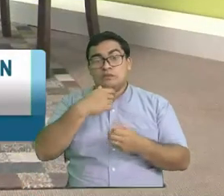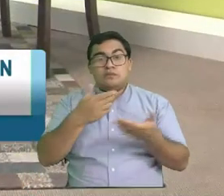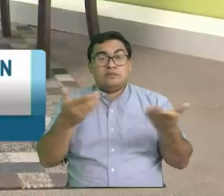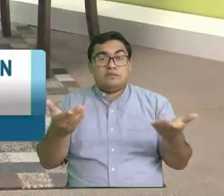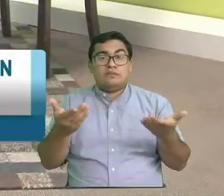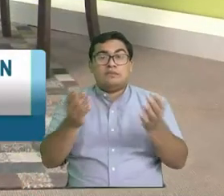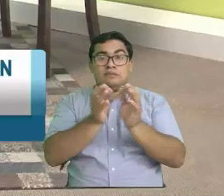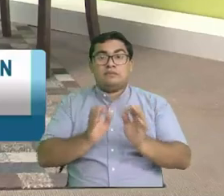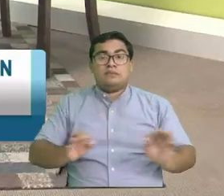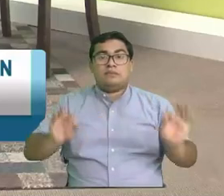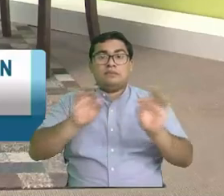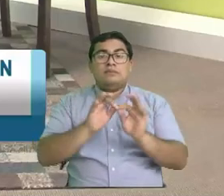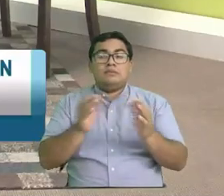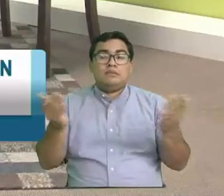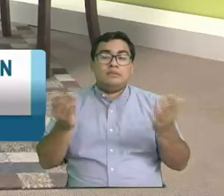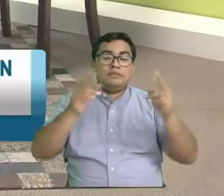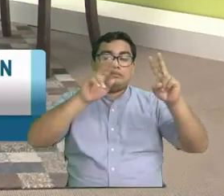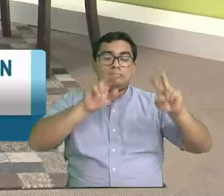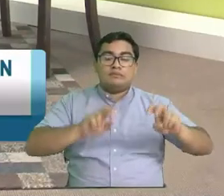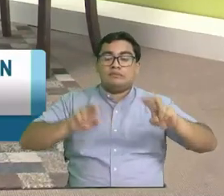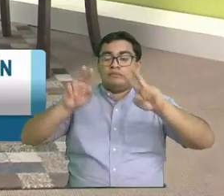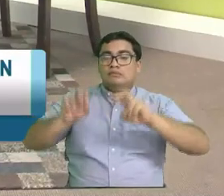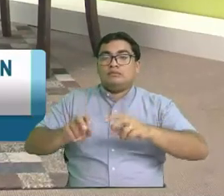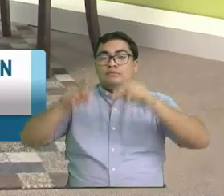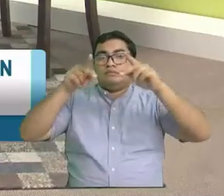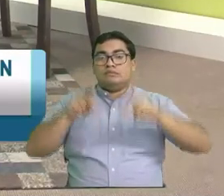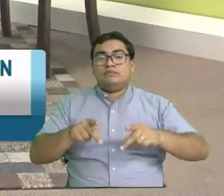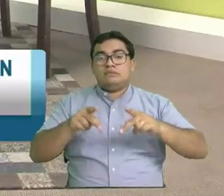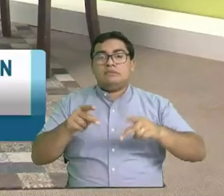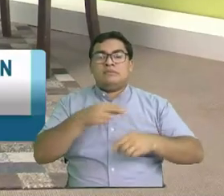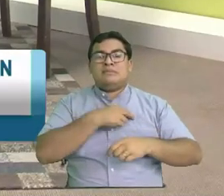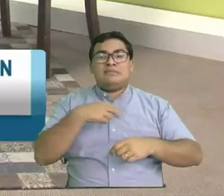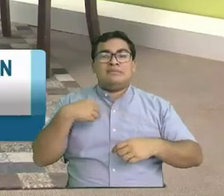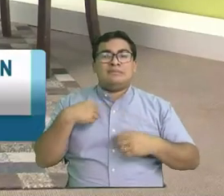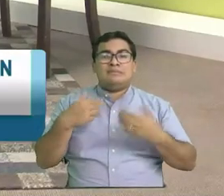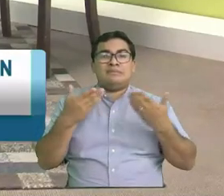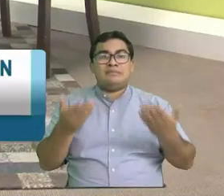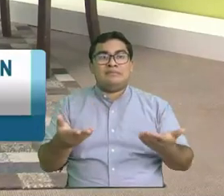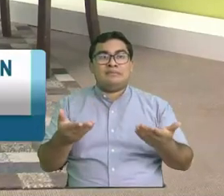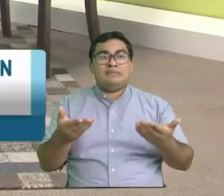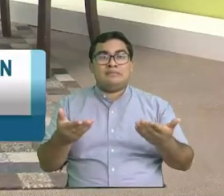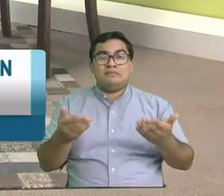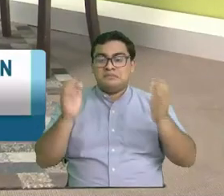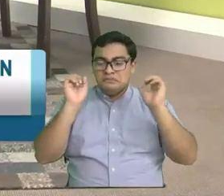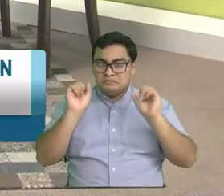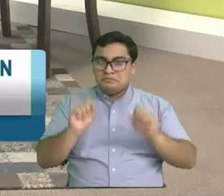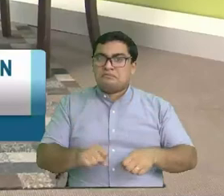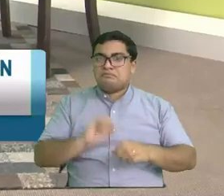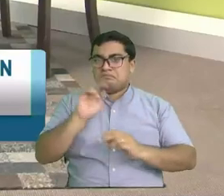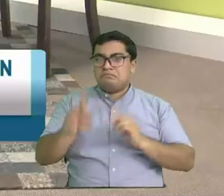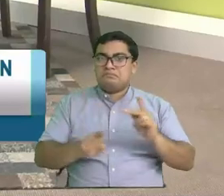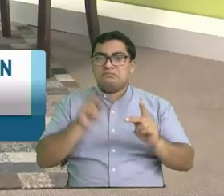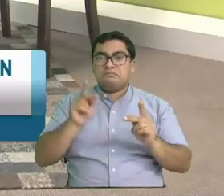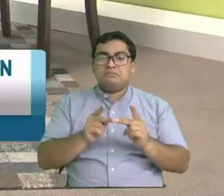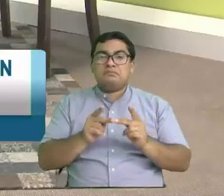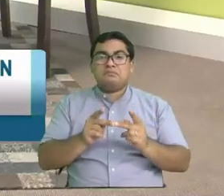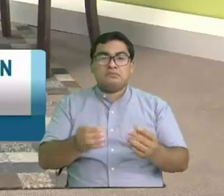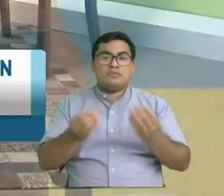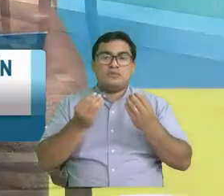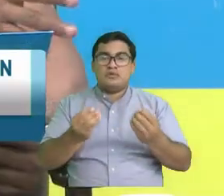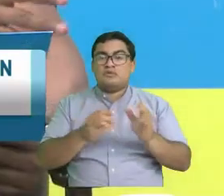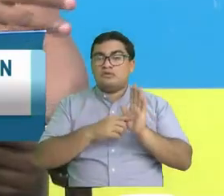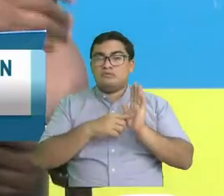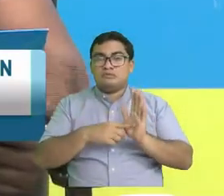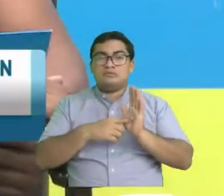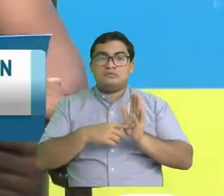uno valora cuando está evaluando al paciente cuál va a ser la intervención que uno va a realizar. ¿Se logra tener éxito, doctora? En estos casos, en la mayoría de los casos, sí.